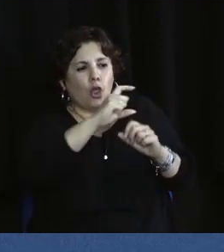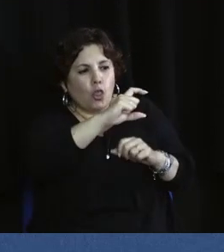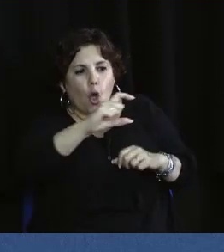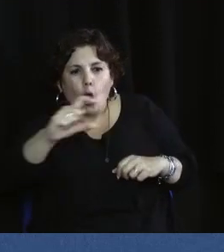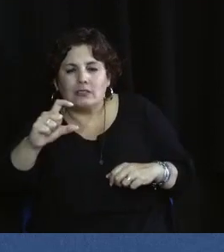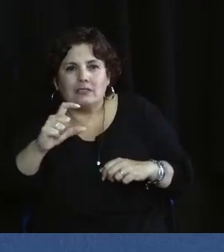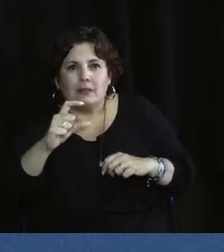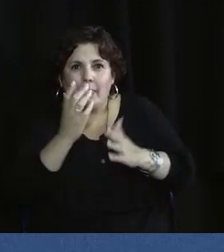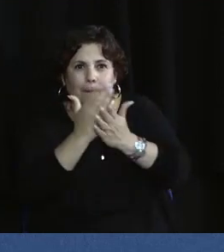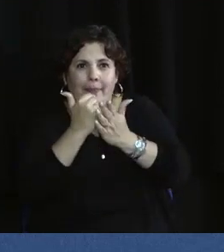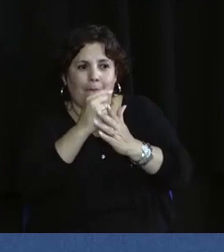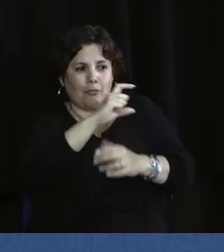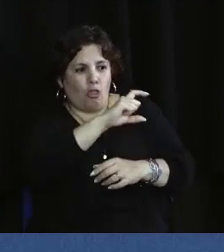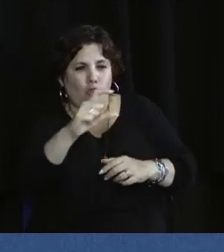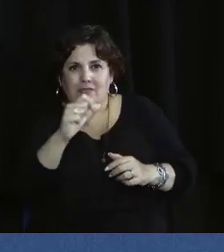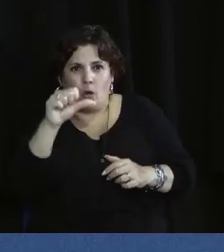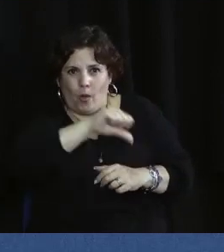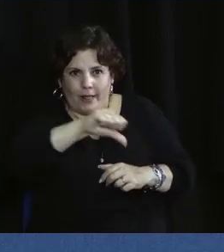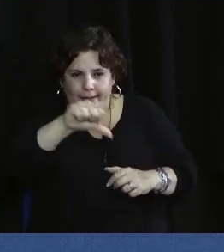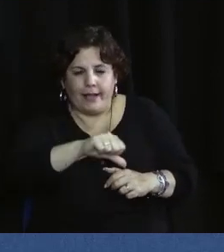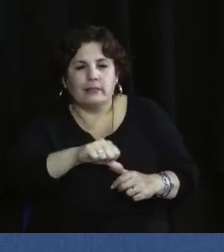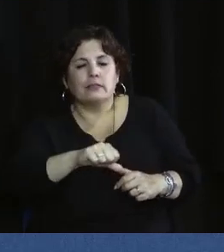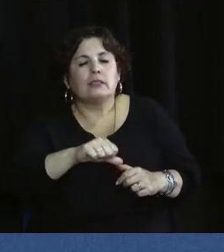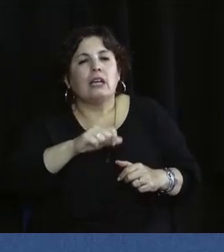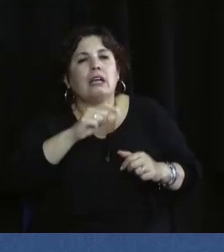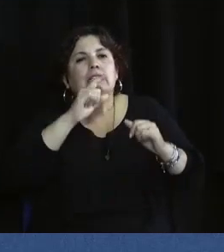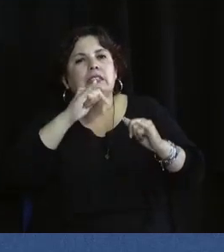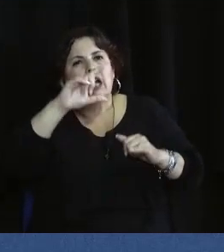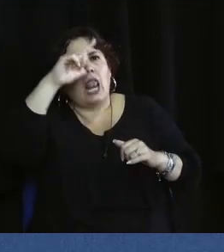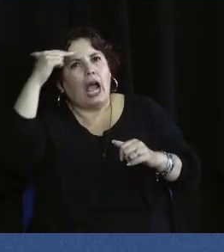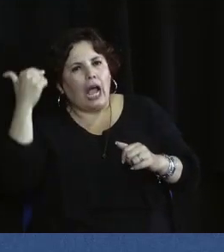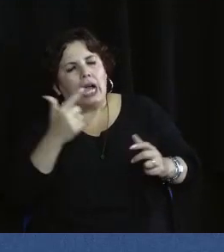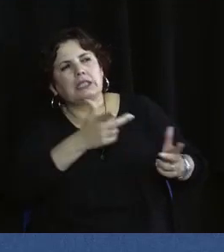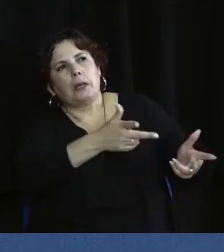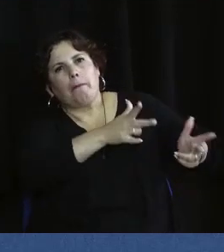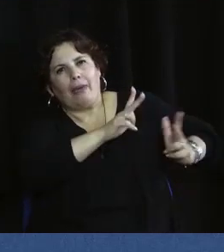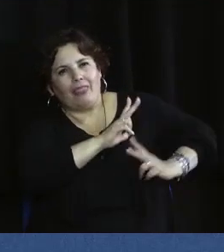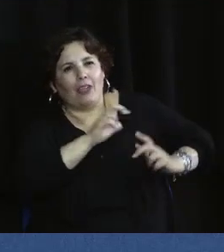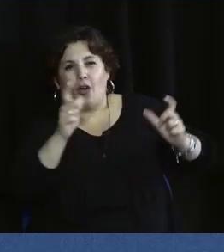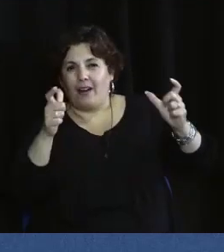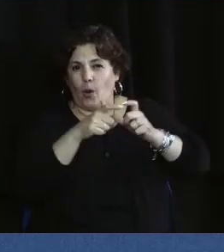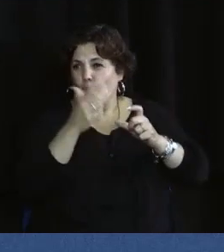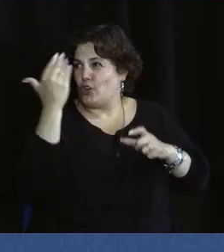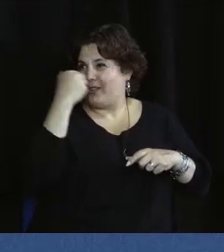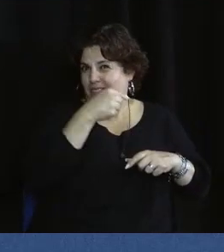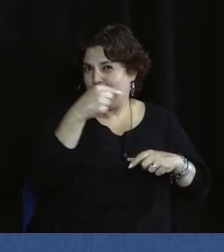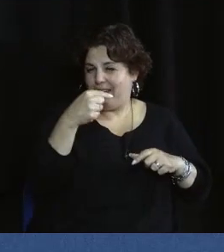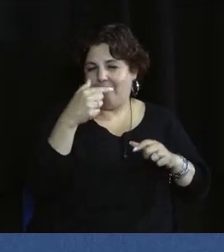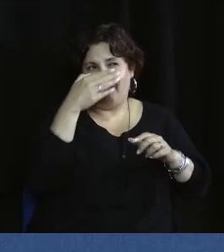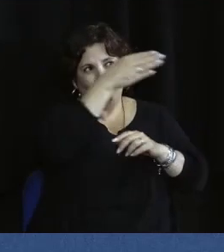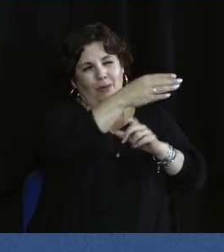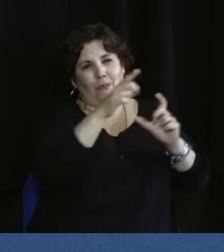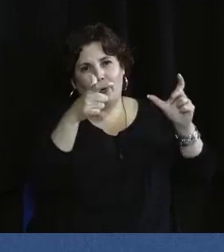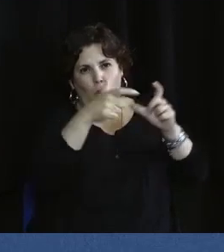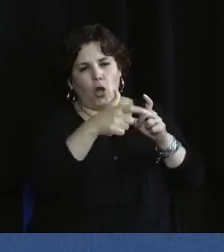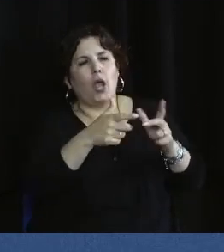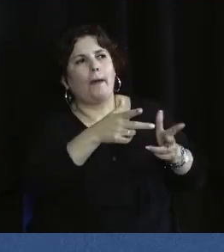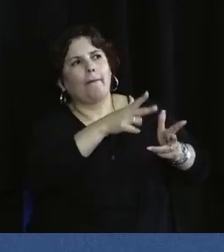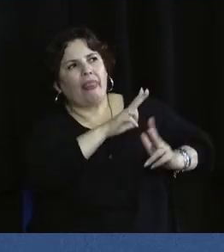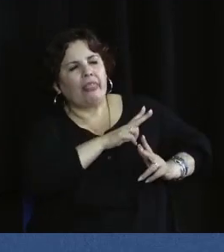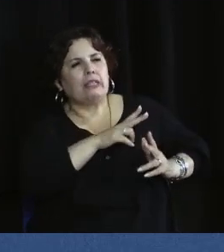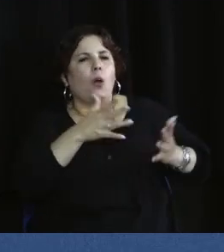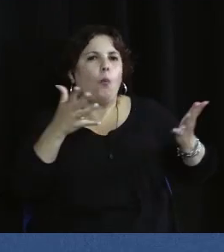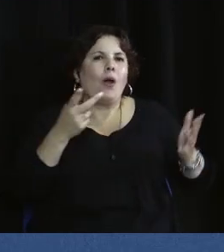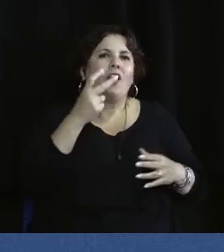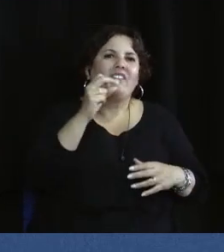el departamento. Si bien el presidente de la República nos ha comunicado en la reunión que mantuvimos esta semana de que se pasó de